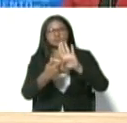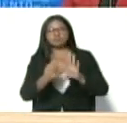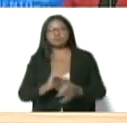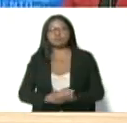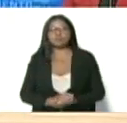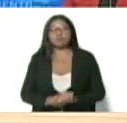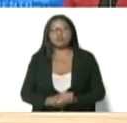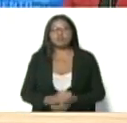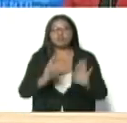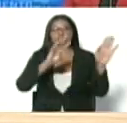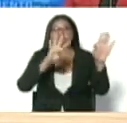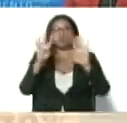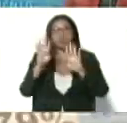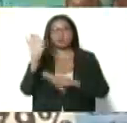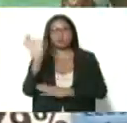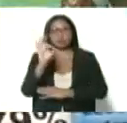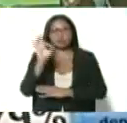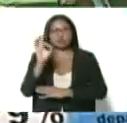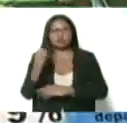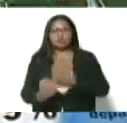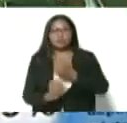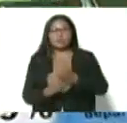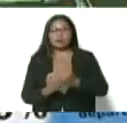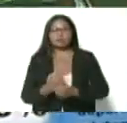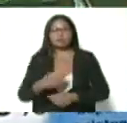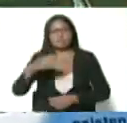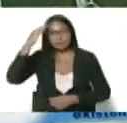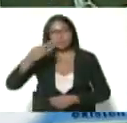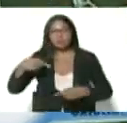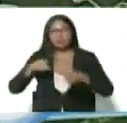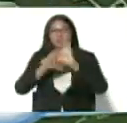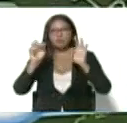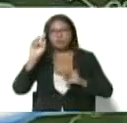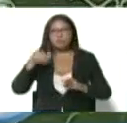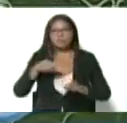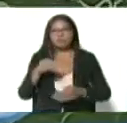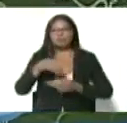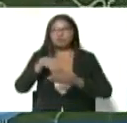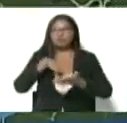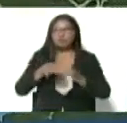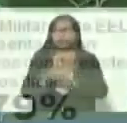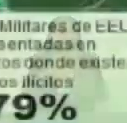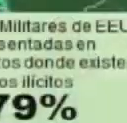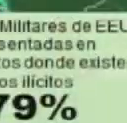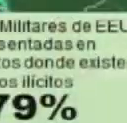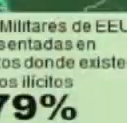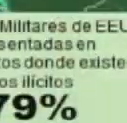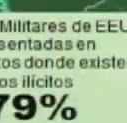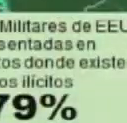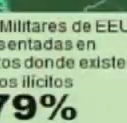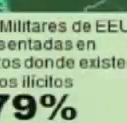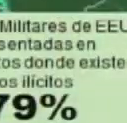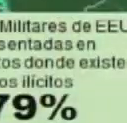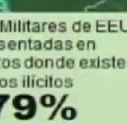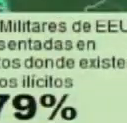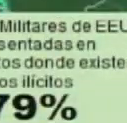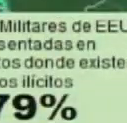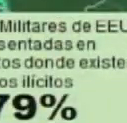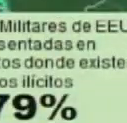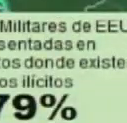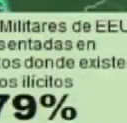79 por ciento de las bases militares de eeuu están asentados en departamentos donde existen cultivos